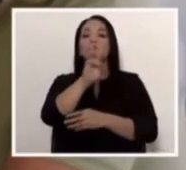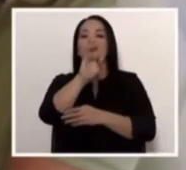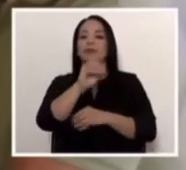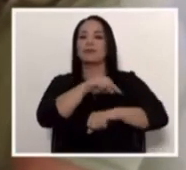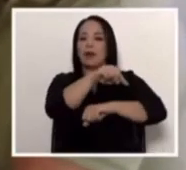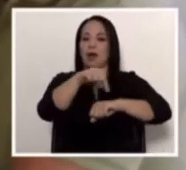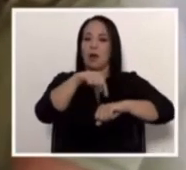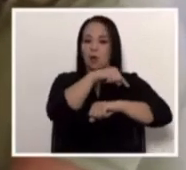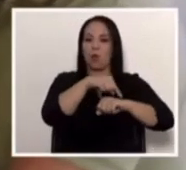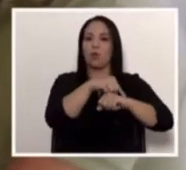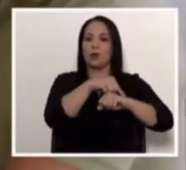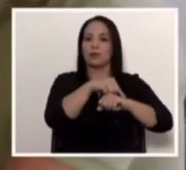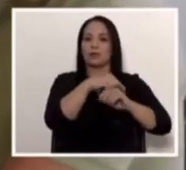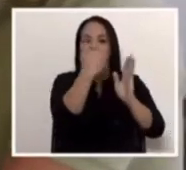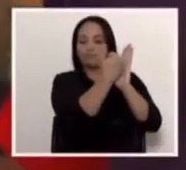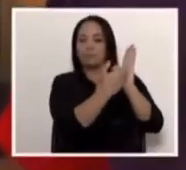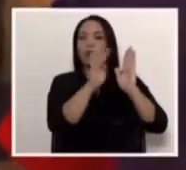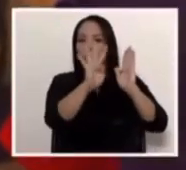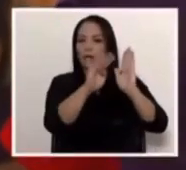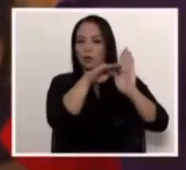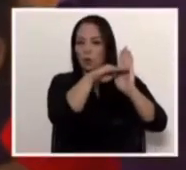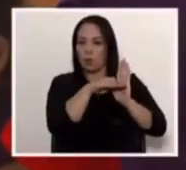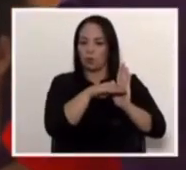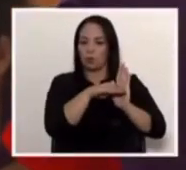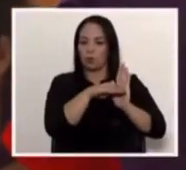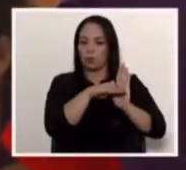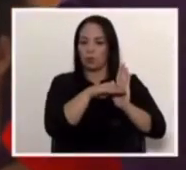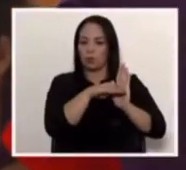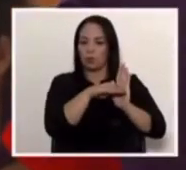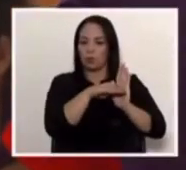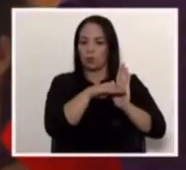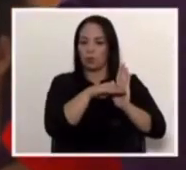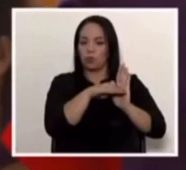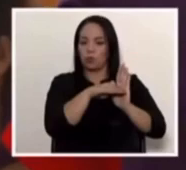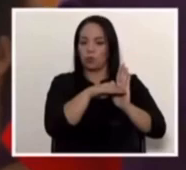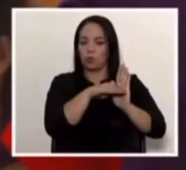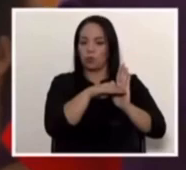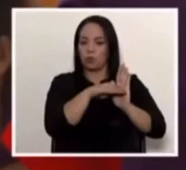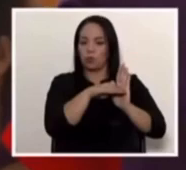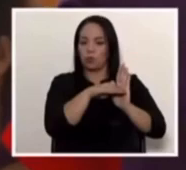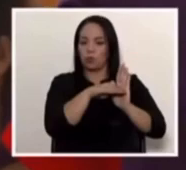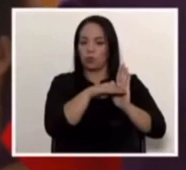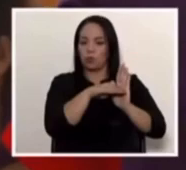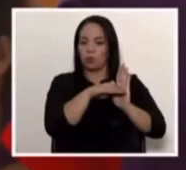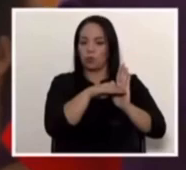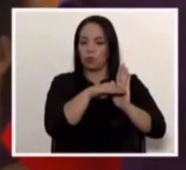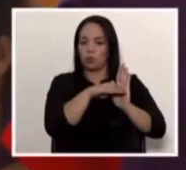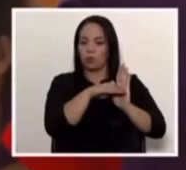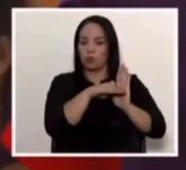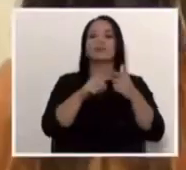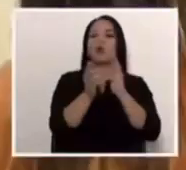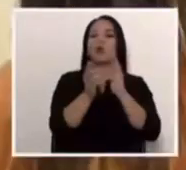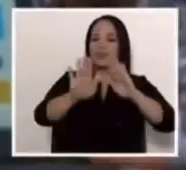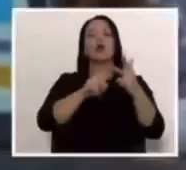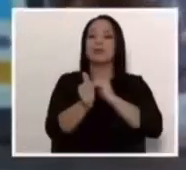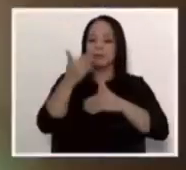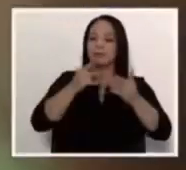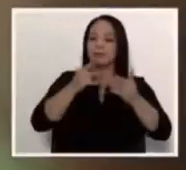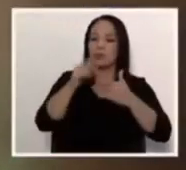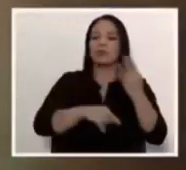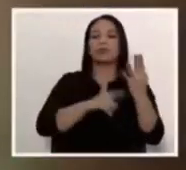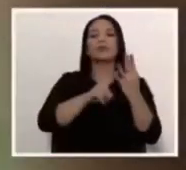horas previstas en 4 módulos: habilidades blandas, competencias digitales, competencias para gestionar proyectos